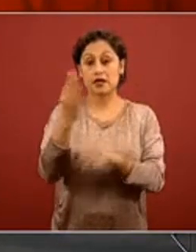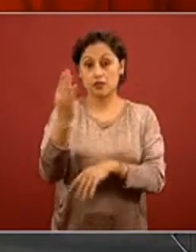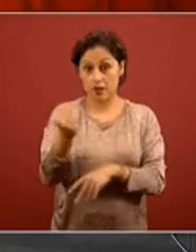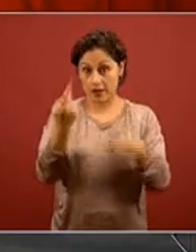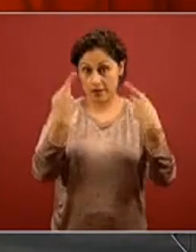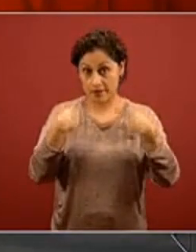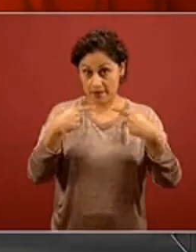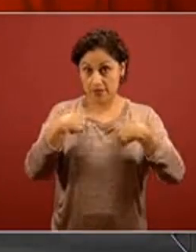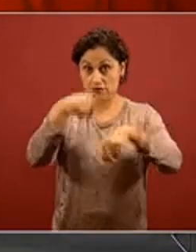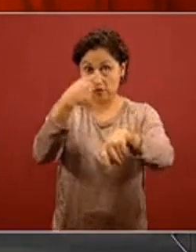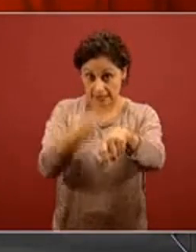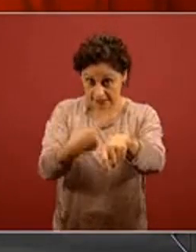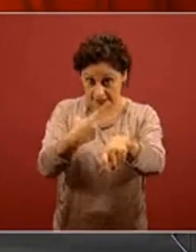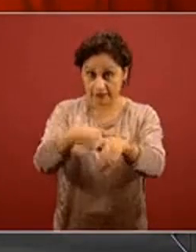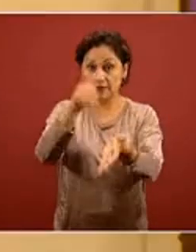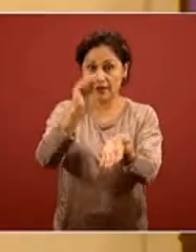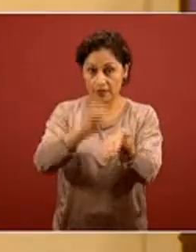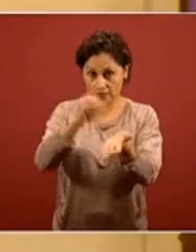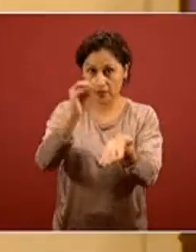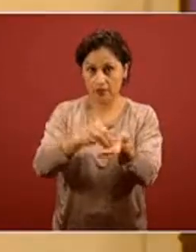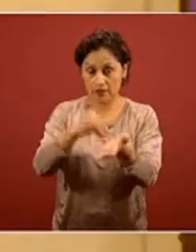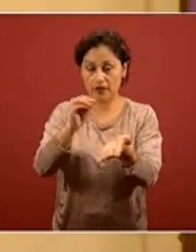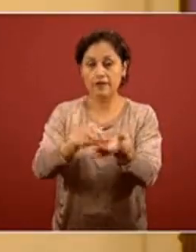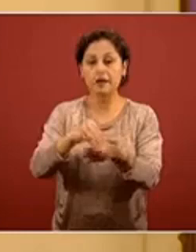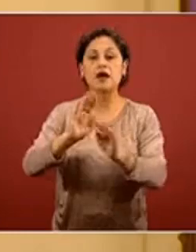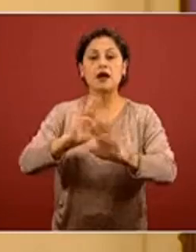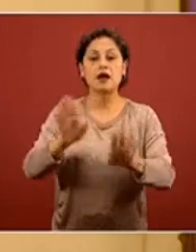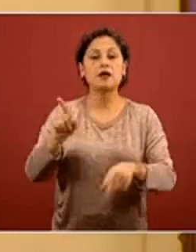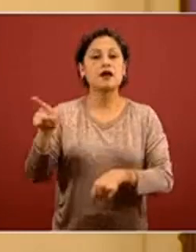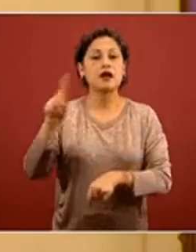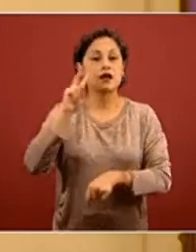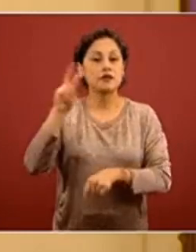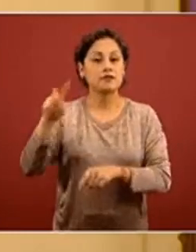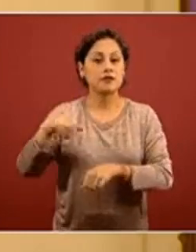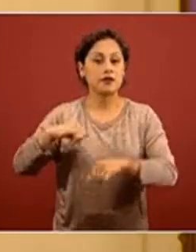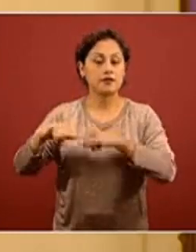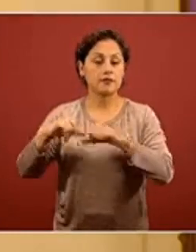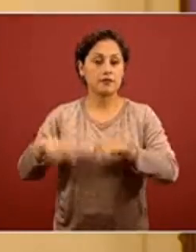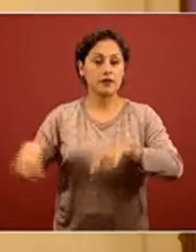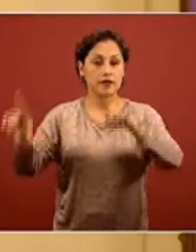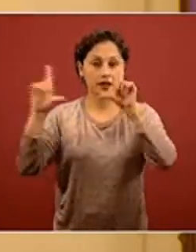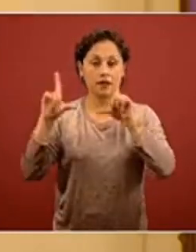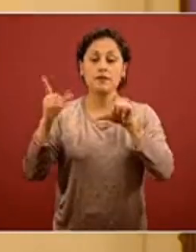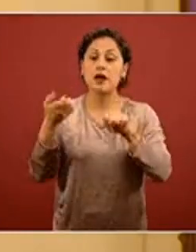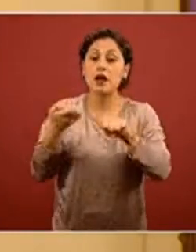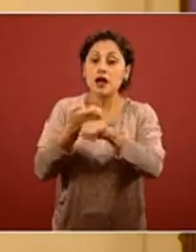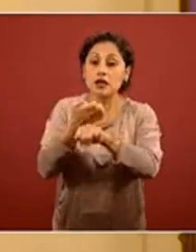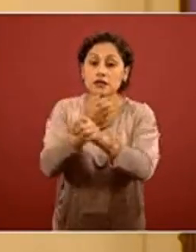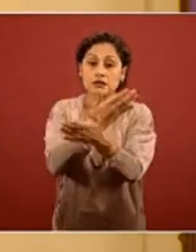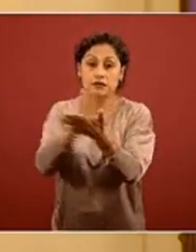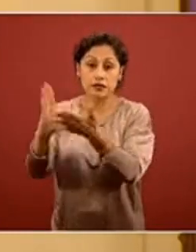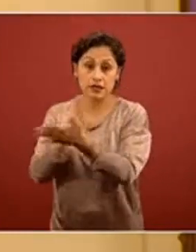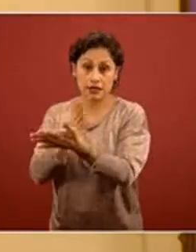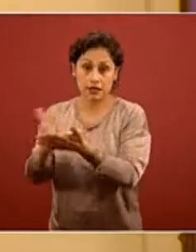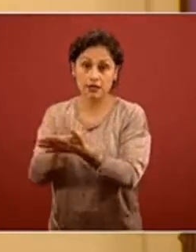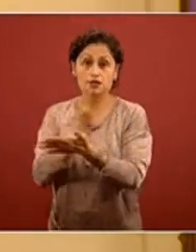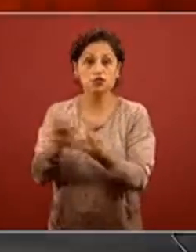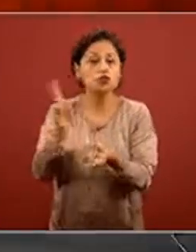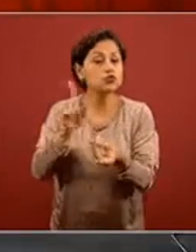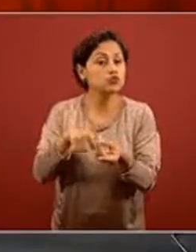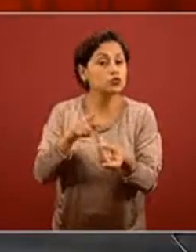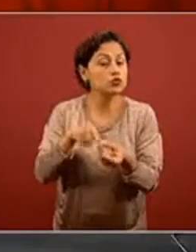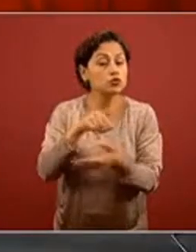epidemia activa en México, y entonces cuáles son las entidades federativas en donde se han estado acumulando